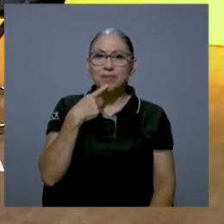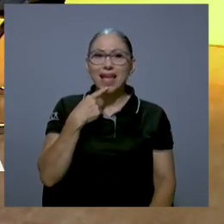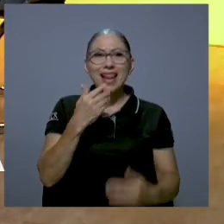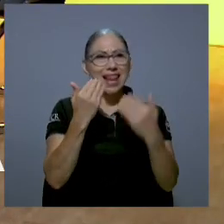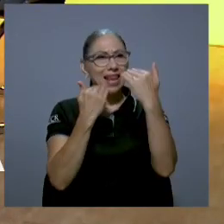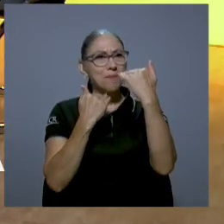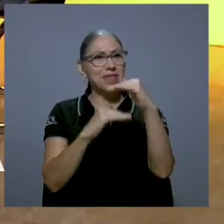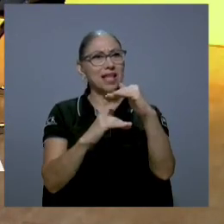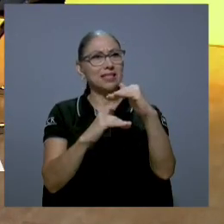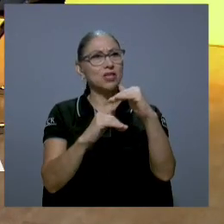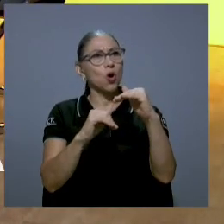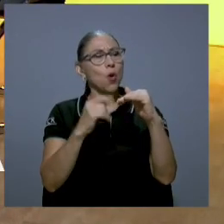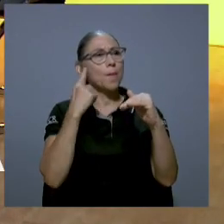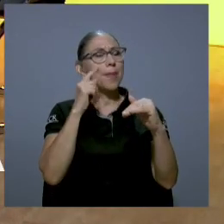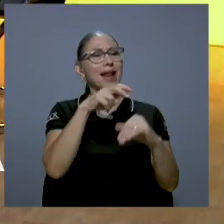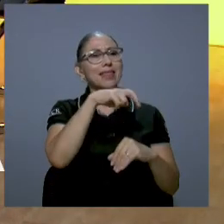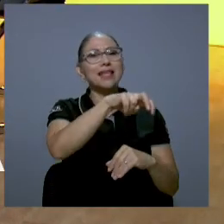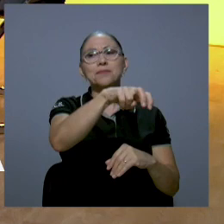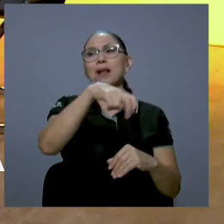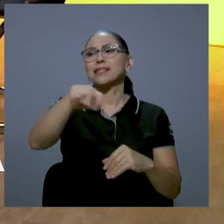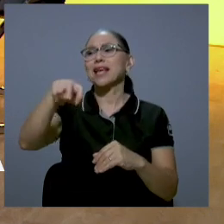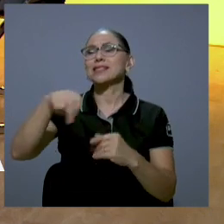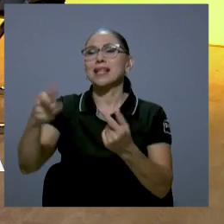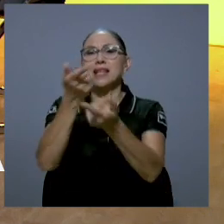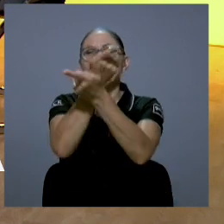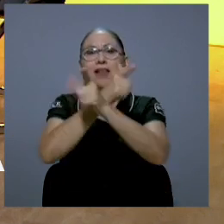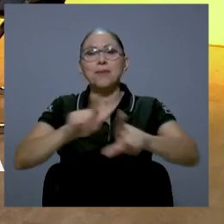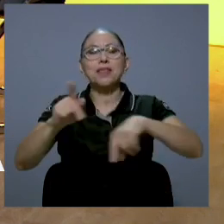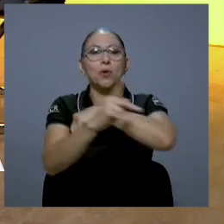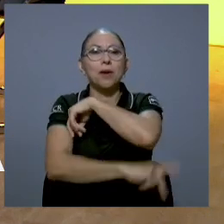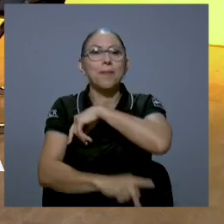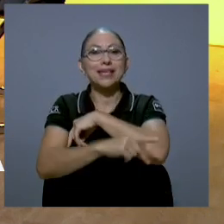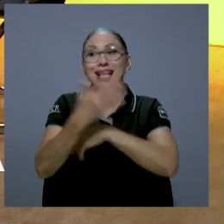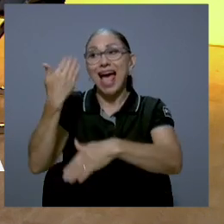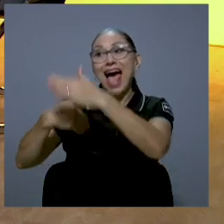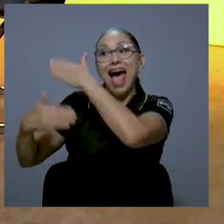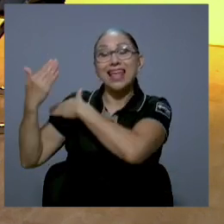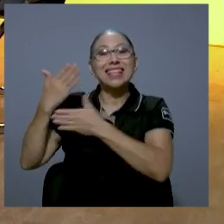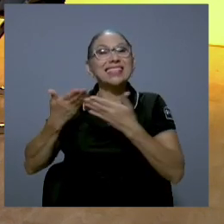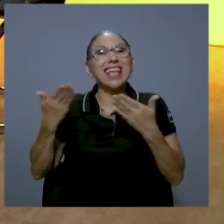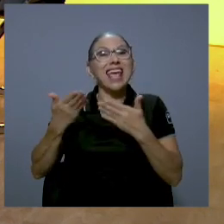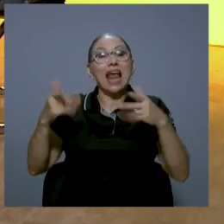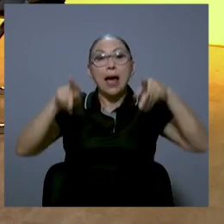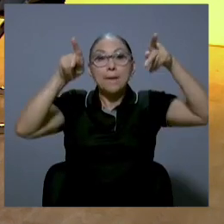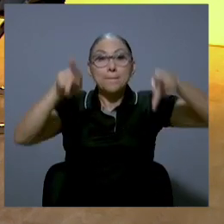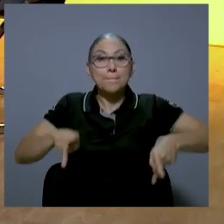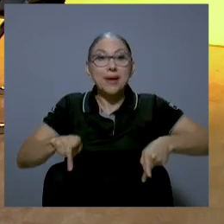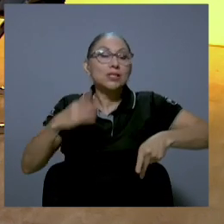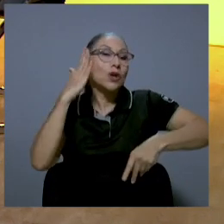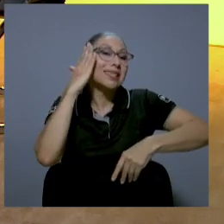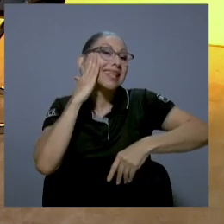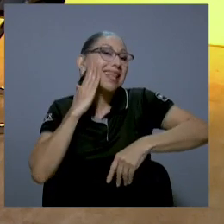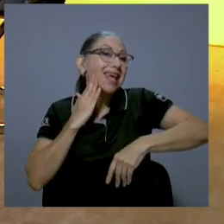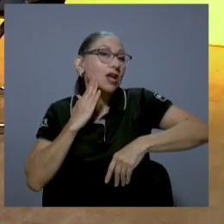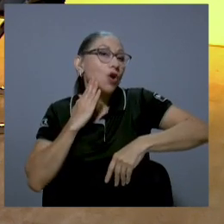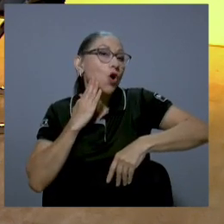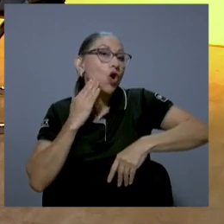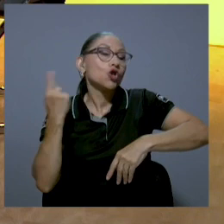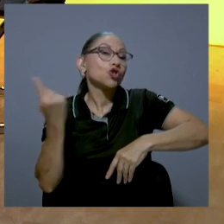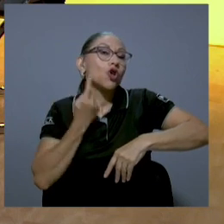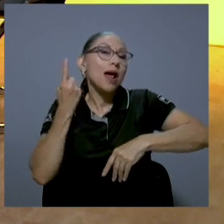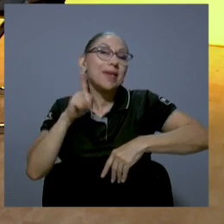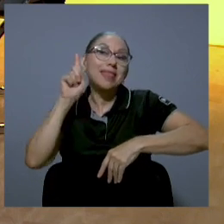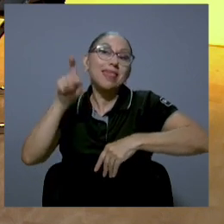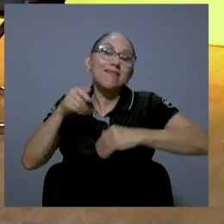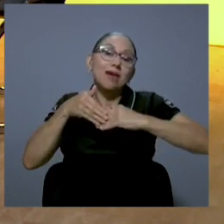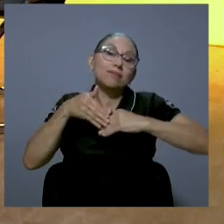que estaba dedicada a que las personas de color negro no pudieran pasar más allá de Turrialba, eso estaba en la ley,